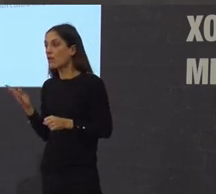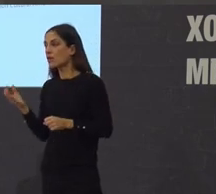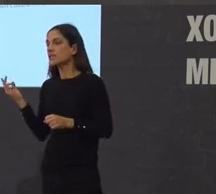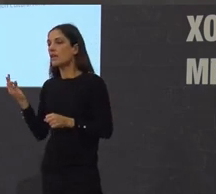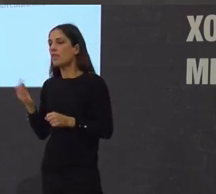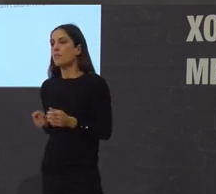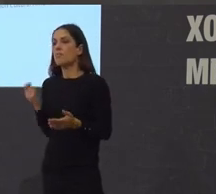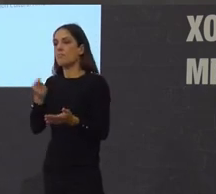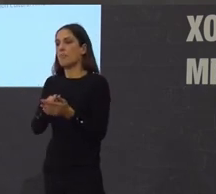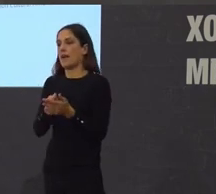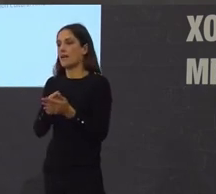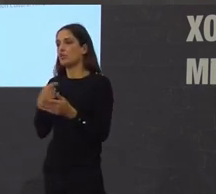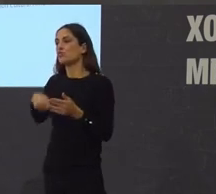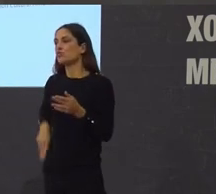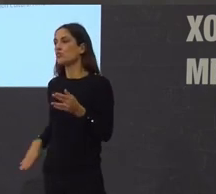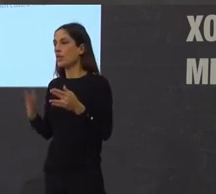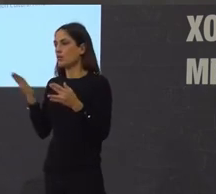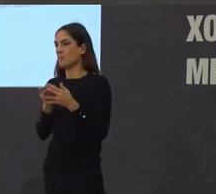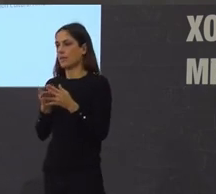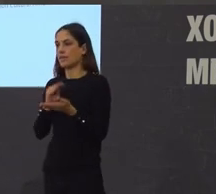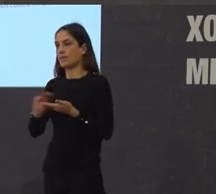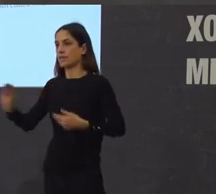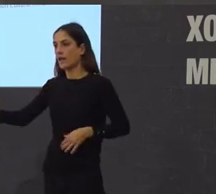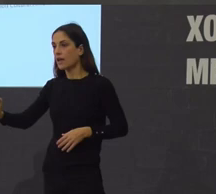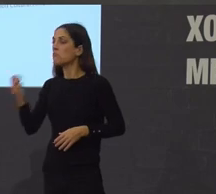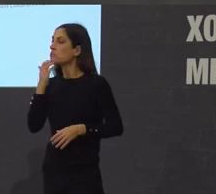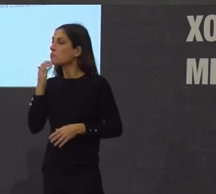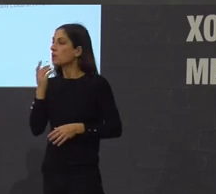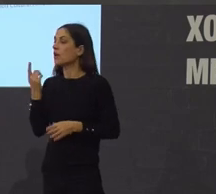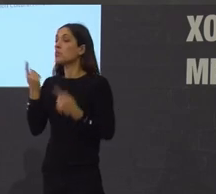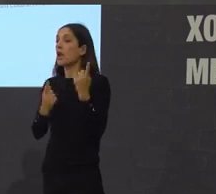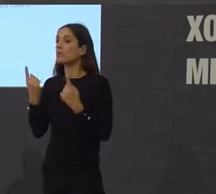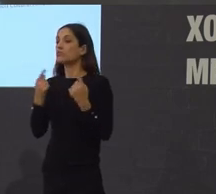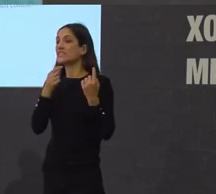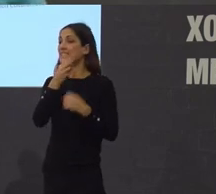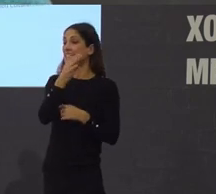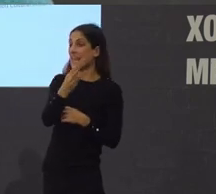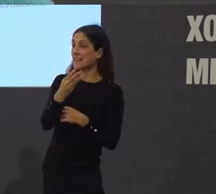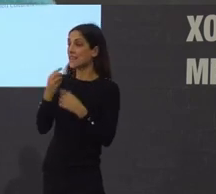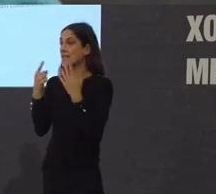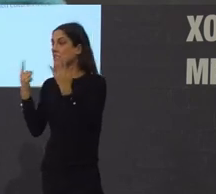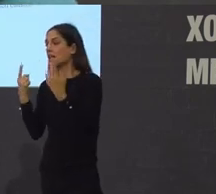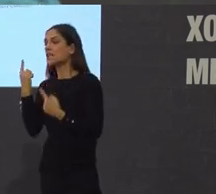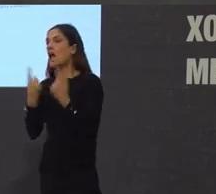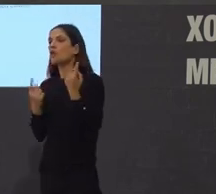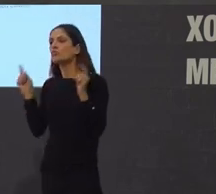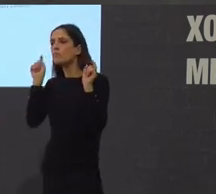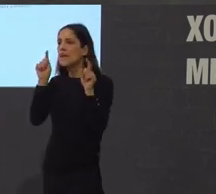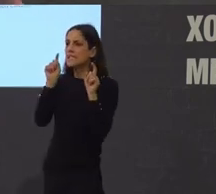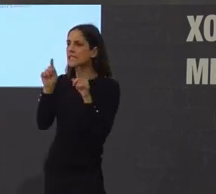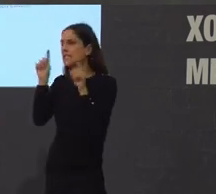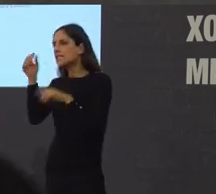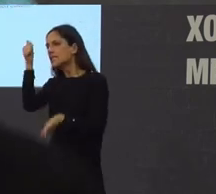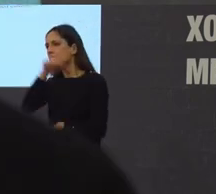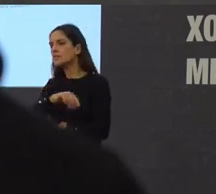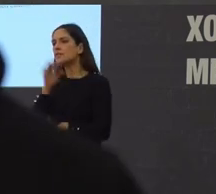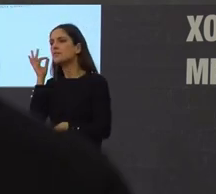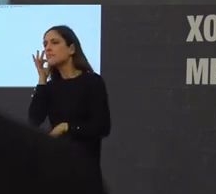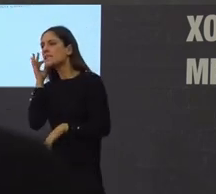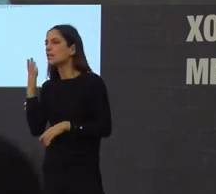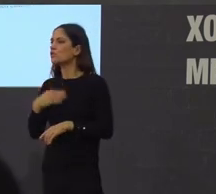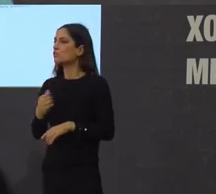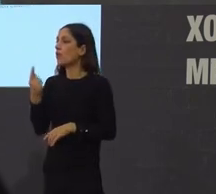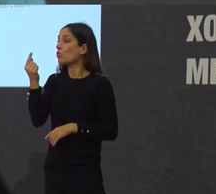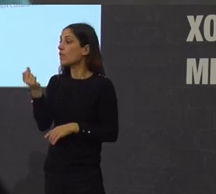sueldo por ejemplo no en agosto del 36 a todos los meses tres semestres con un descuento de uno o dos días